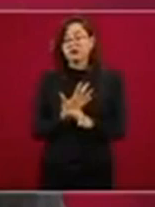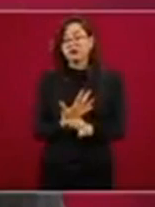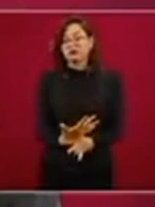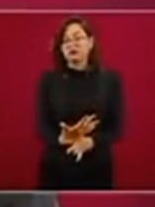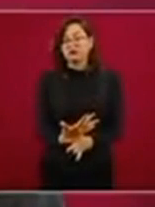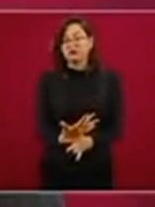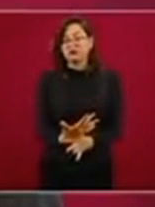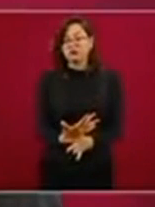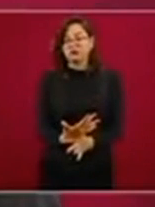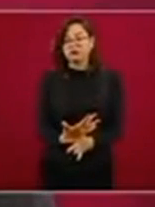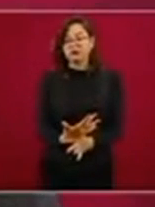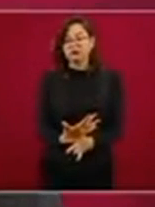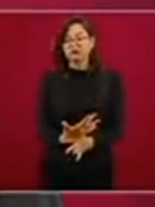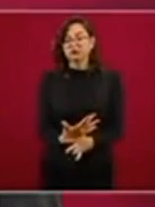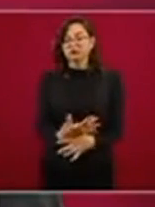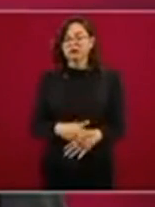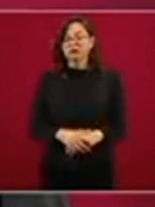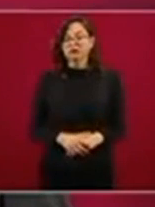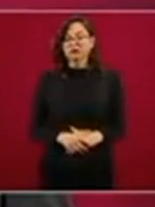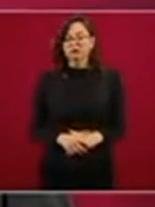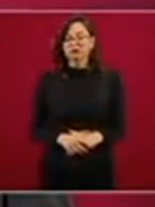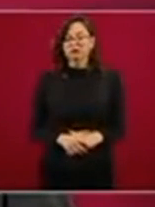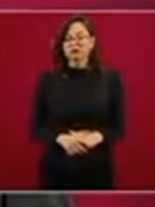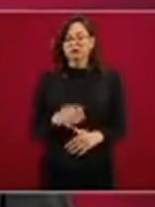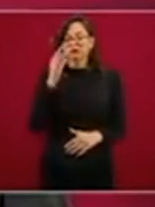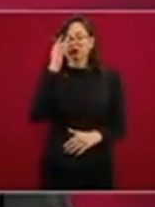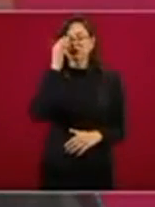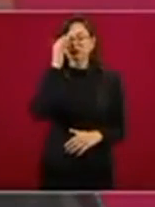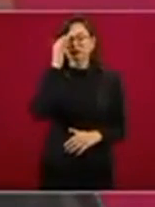solo se puede solicitar,